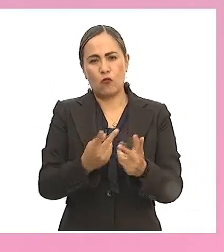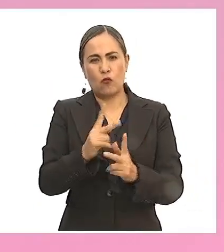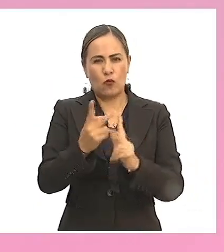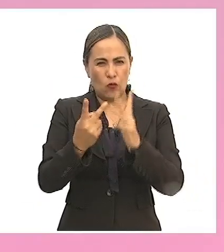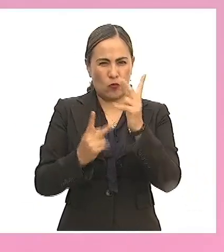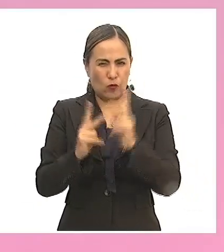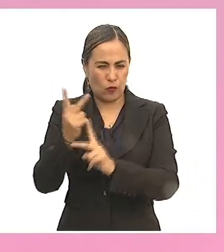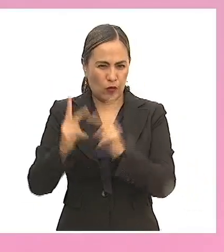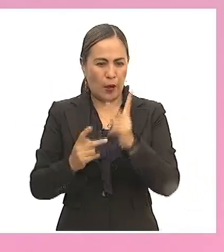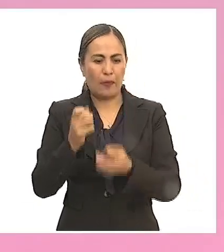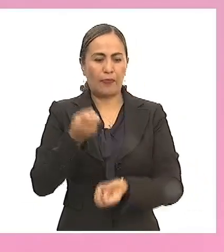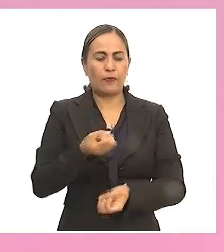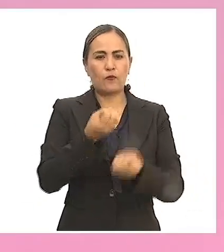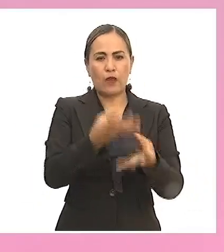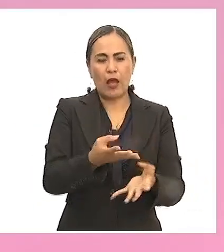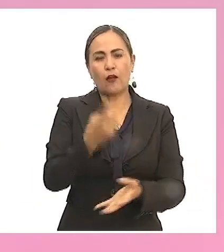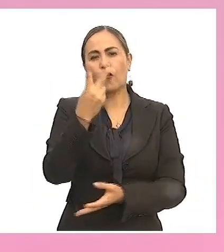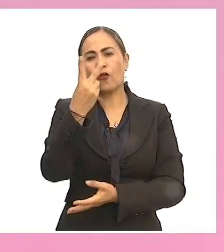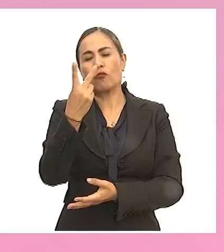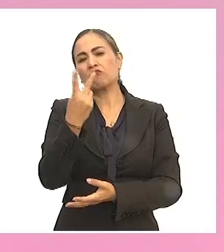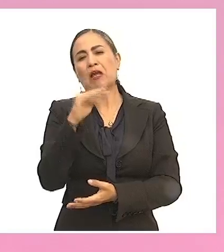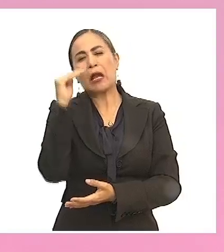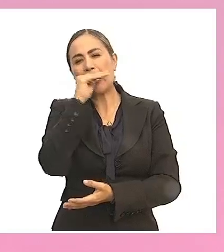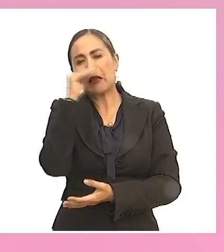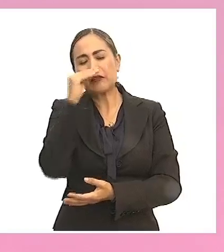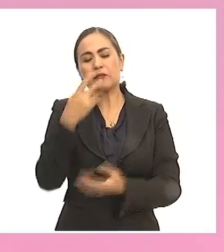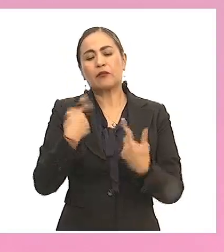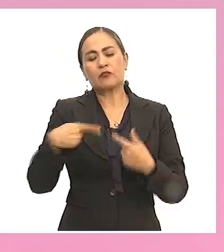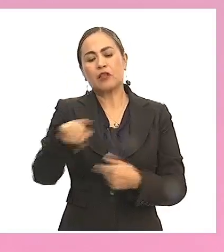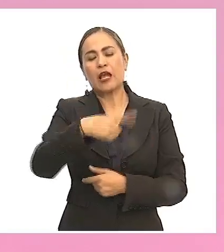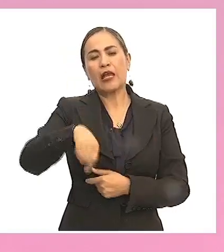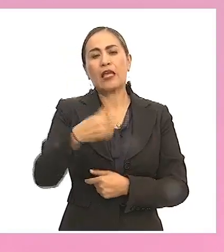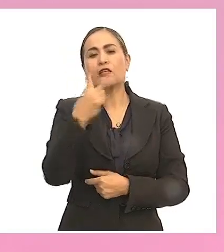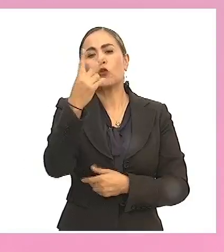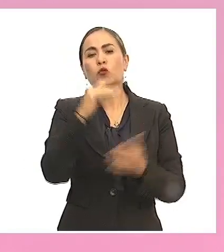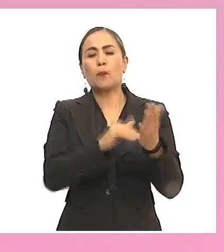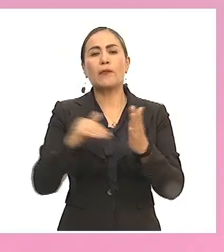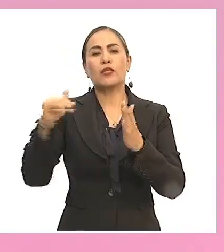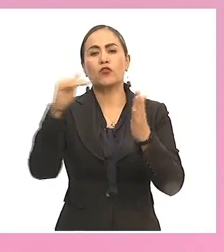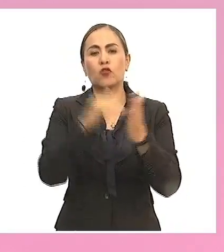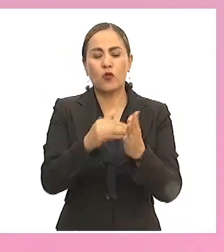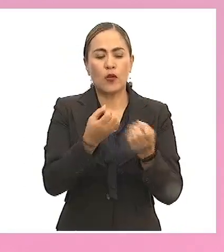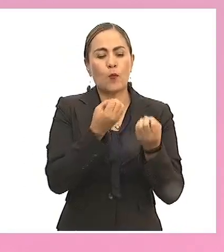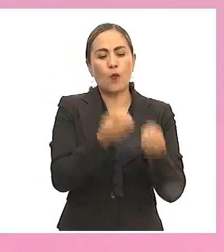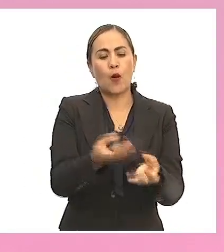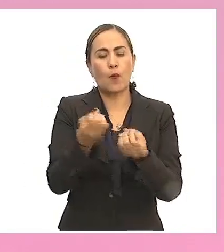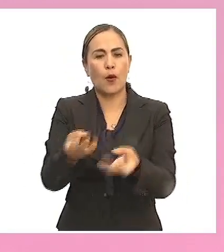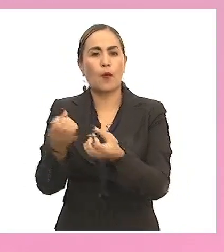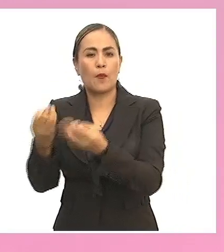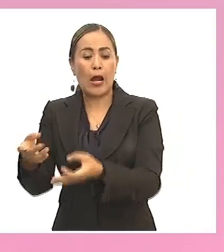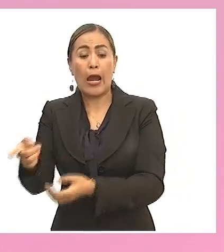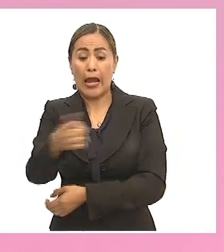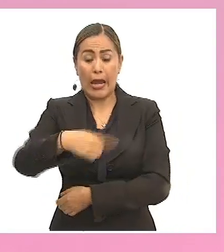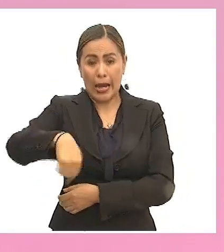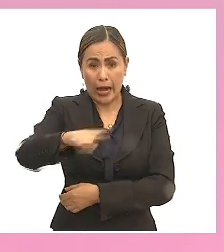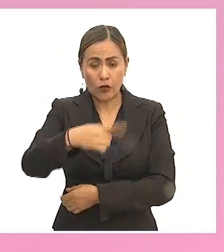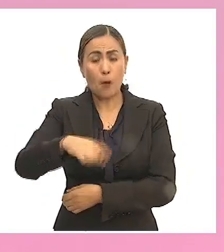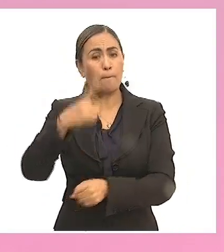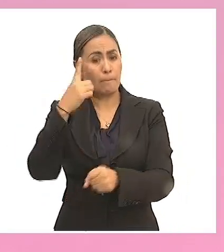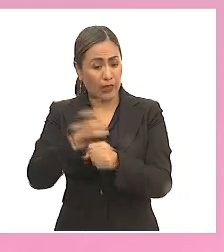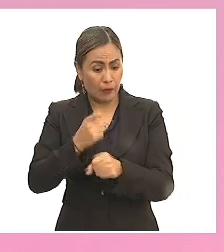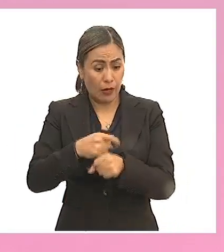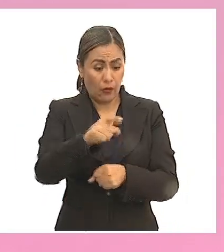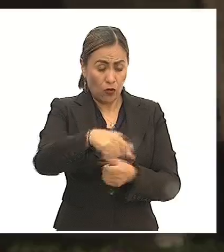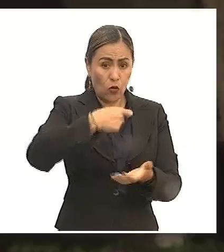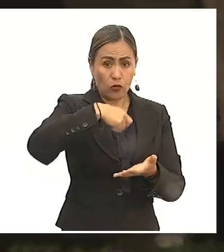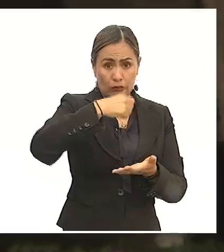2 millones de pequeños productores del campo, bajo la premisa de que coman los que nos dan